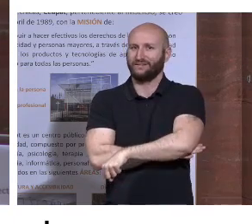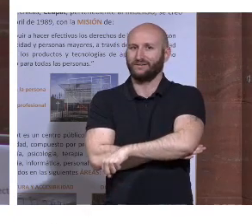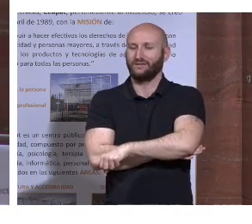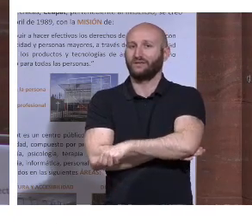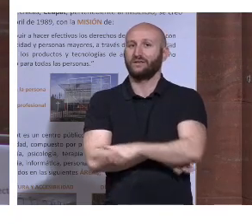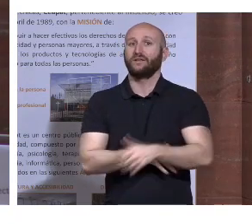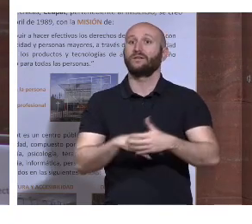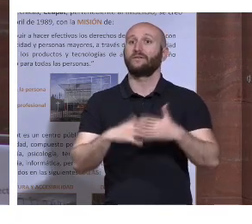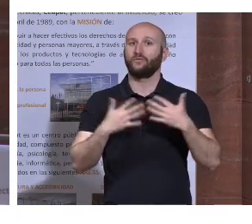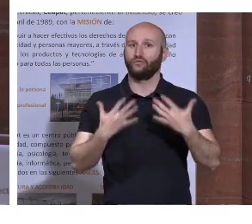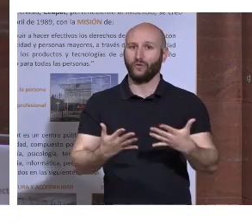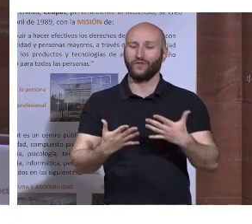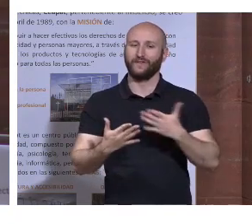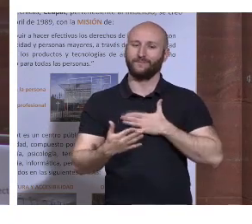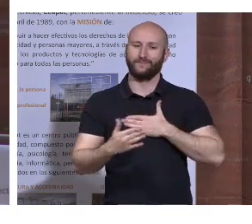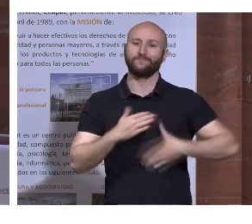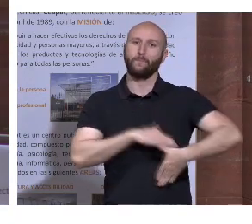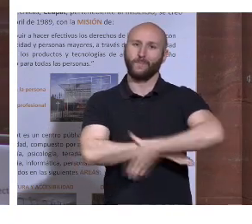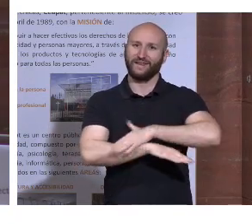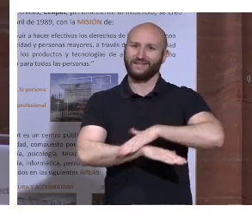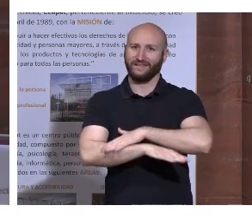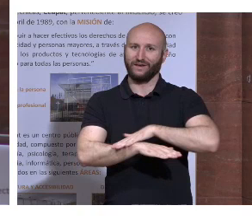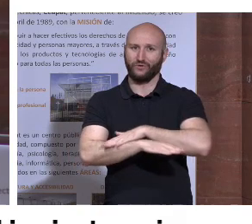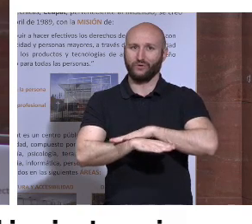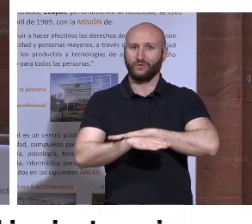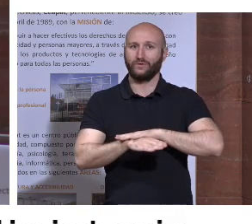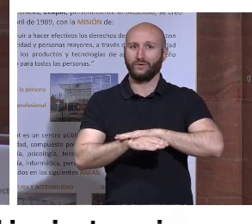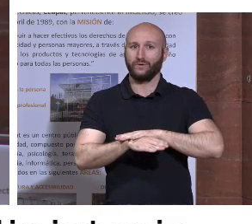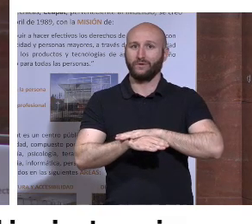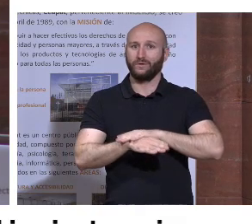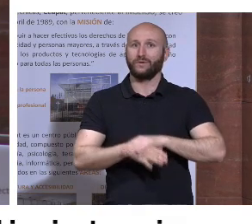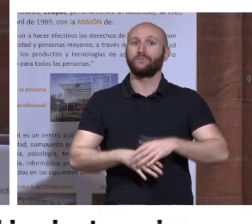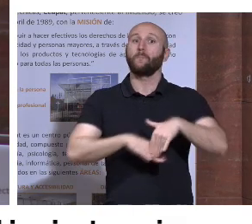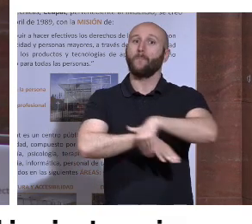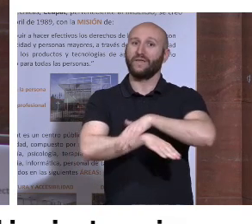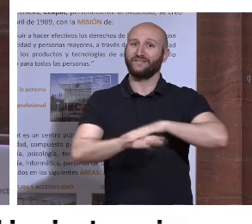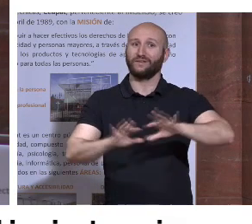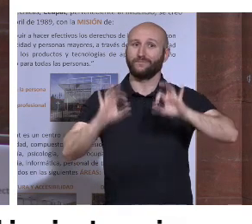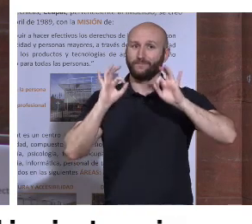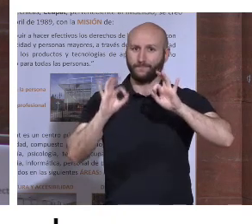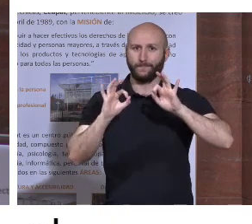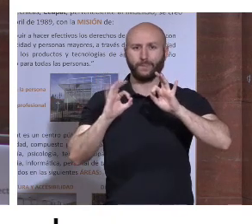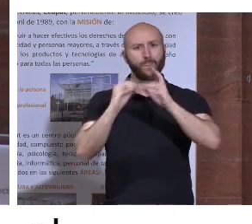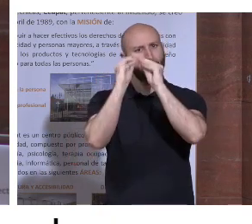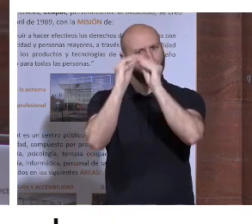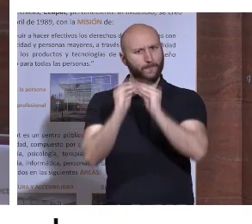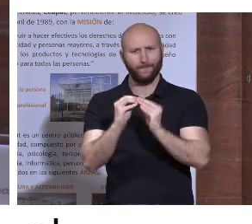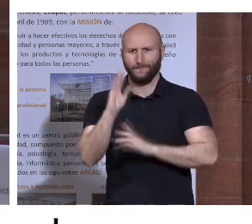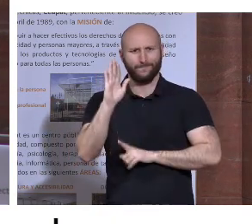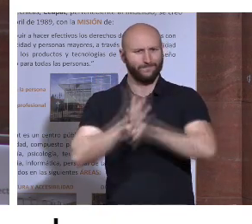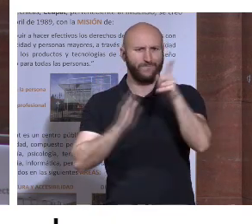luego, el ministerio, que era la idea que quería decir, el ministerio se desarrolló